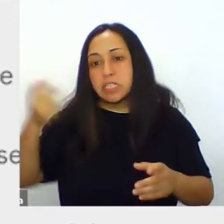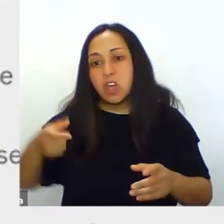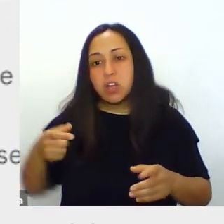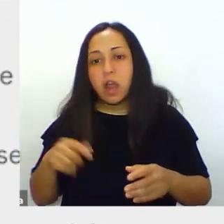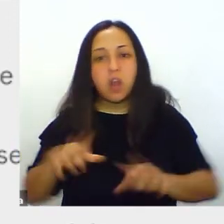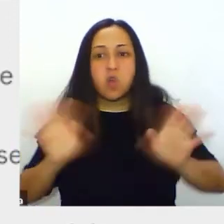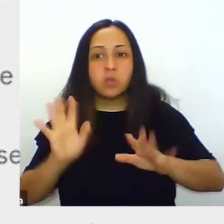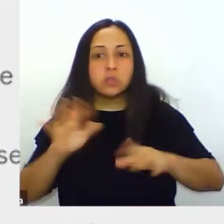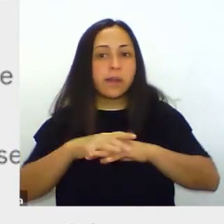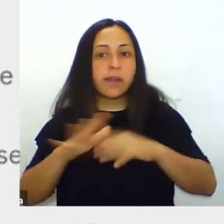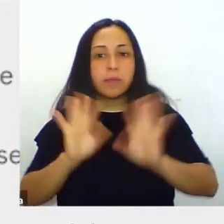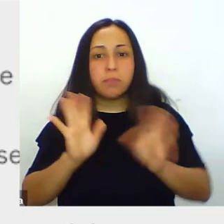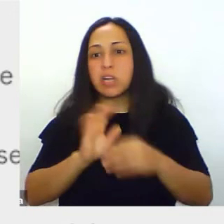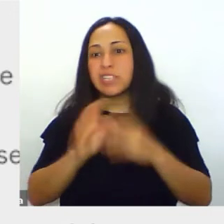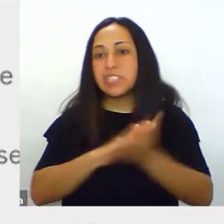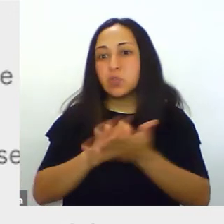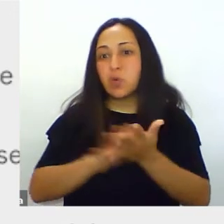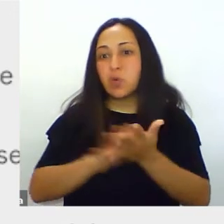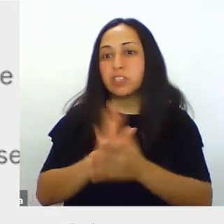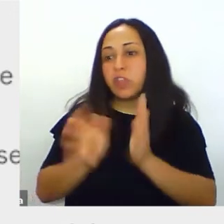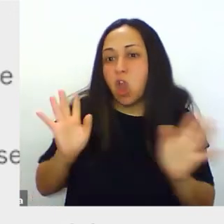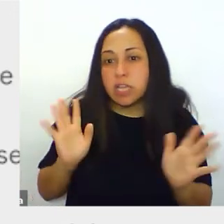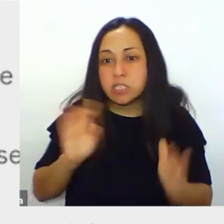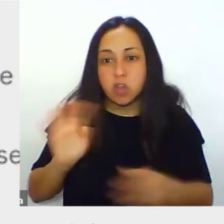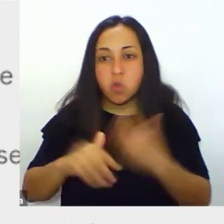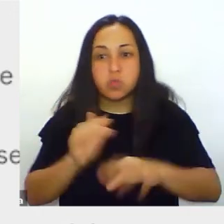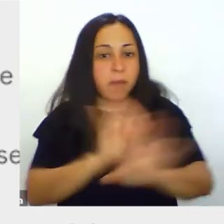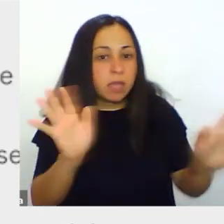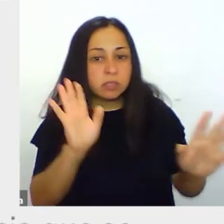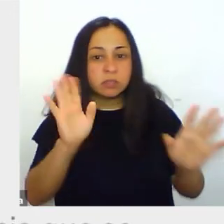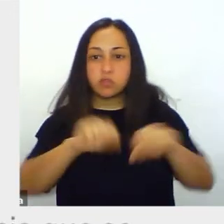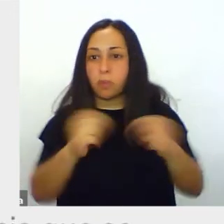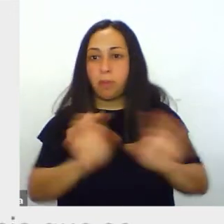redes sociales por las situaciones de violencia que pueden llegar a vivir ahí.